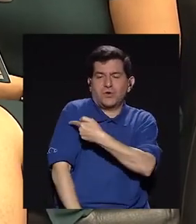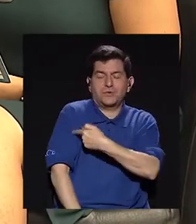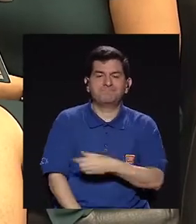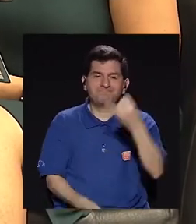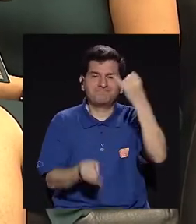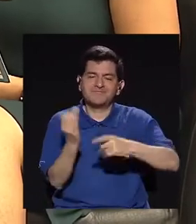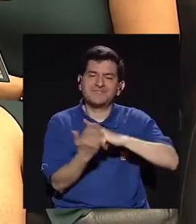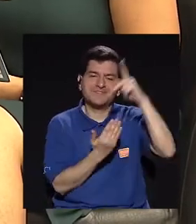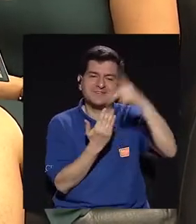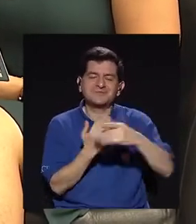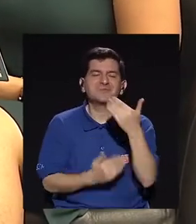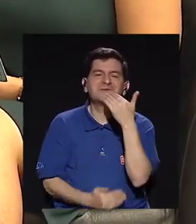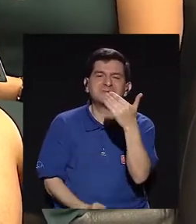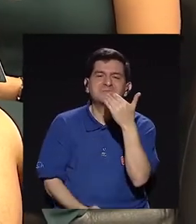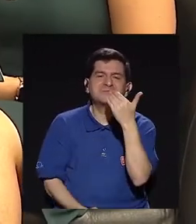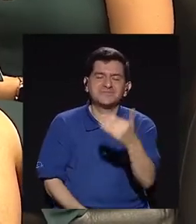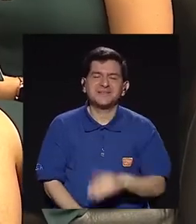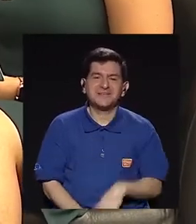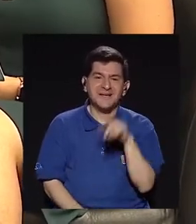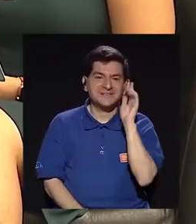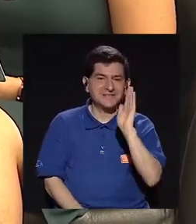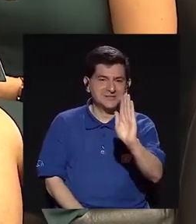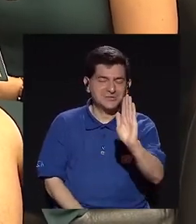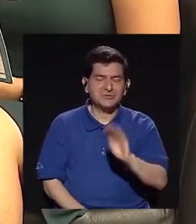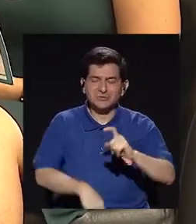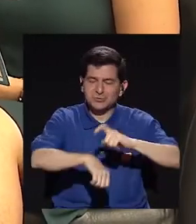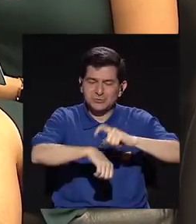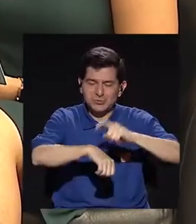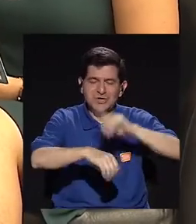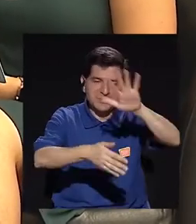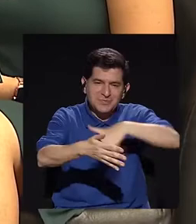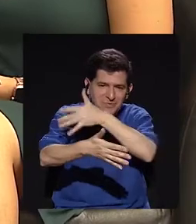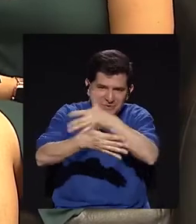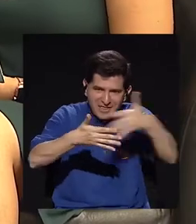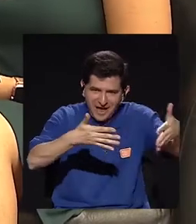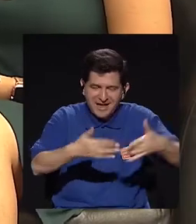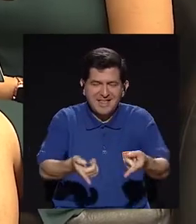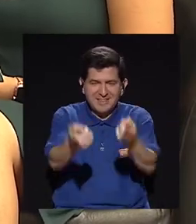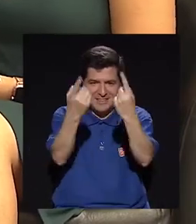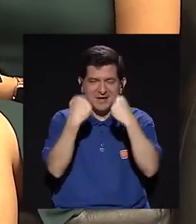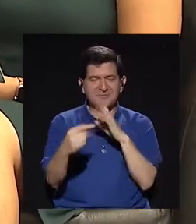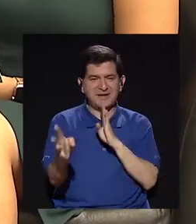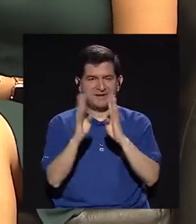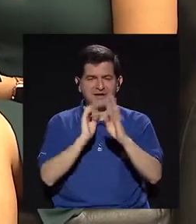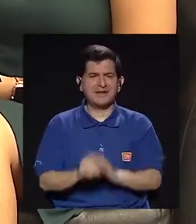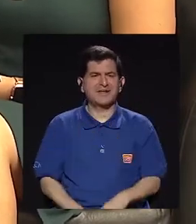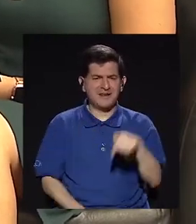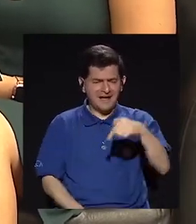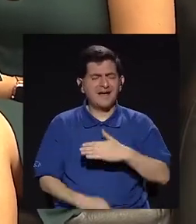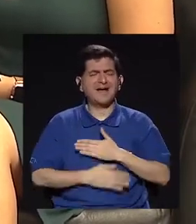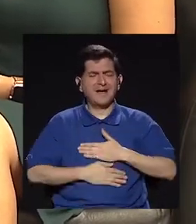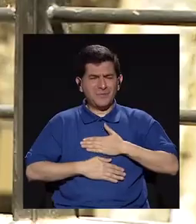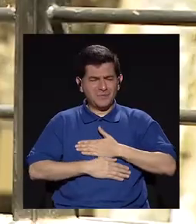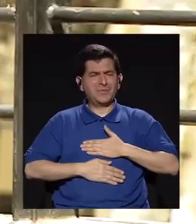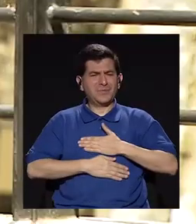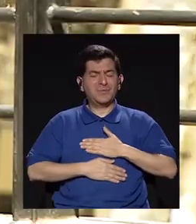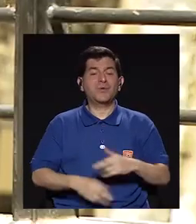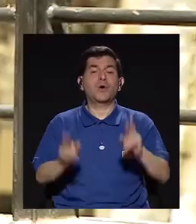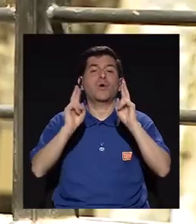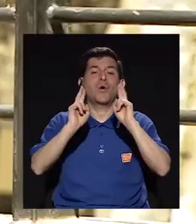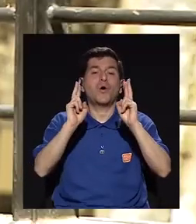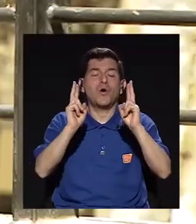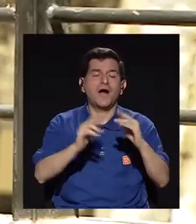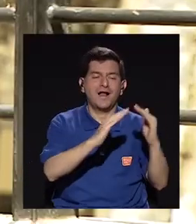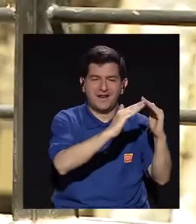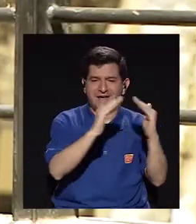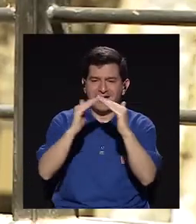al final del programa. Agradecerle por haber sacado el espacio de su agenda para venir a conversar. Una conversación muy amena. Y, con mucho gusto. Y ojalá